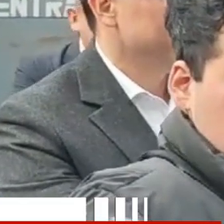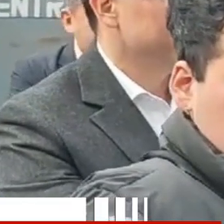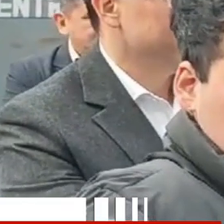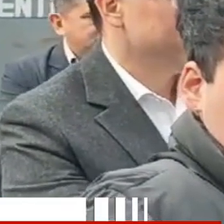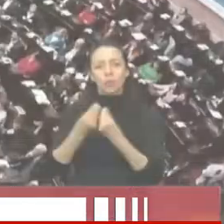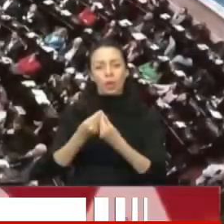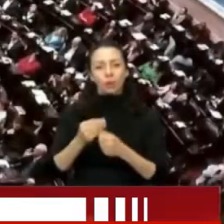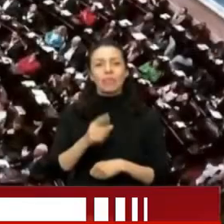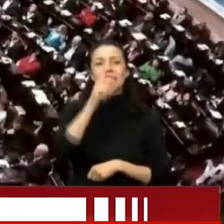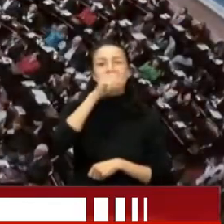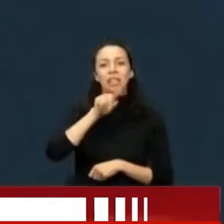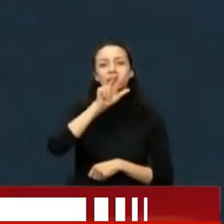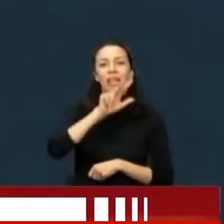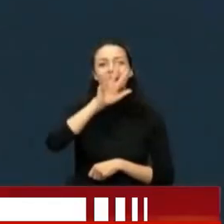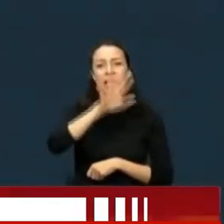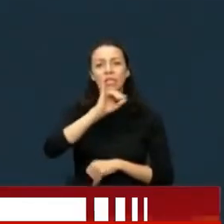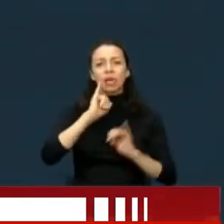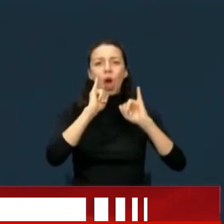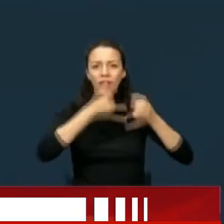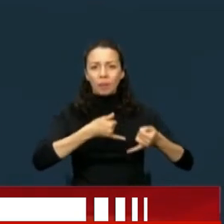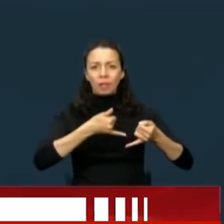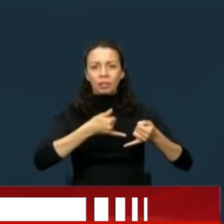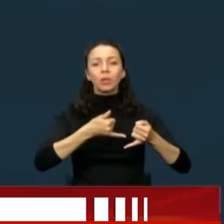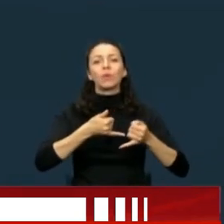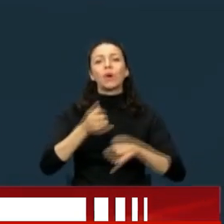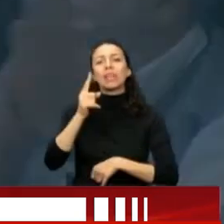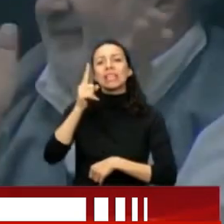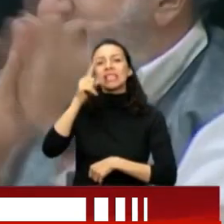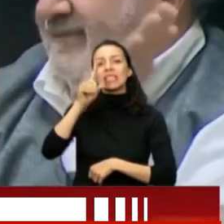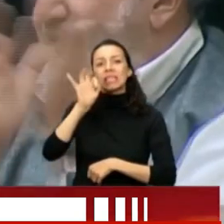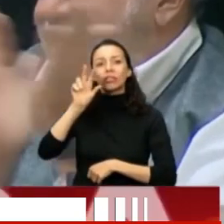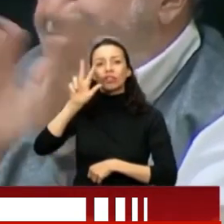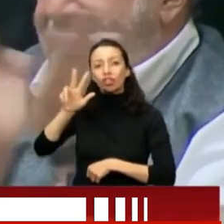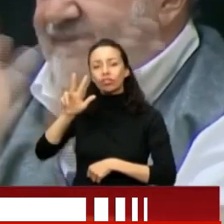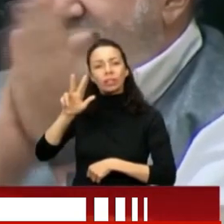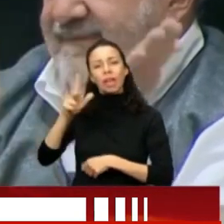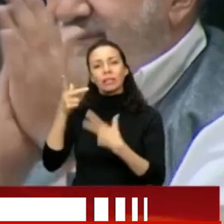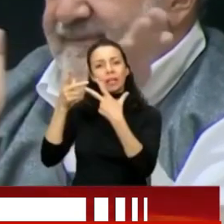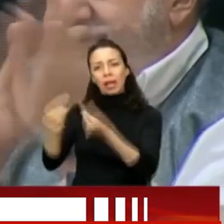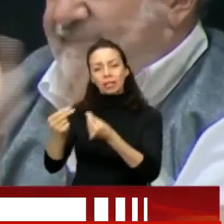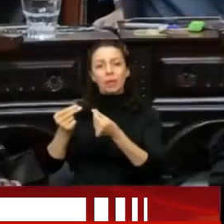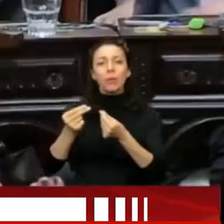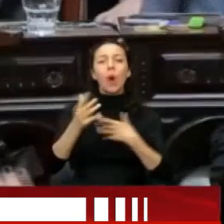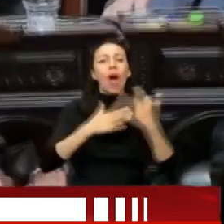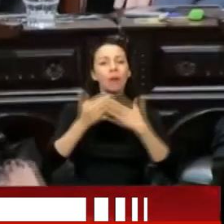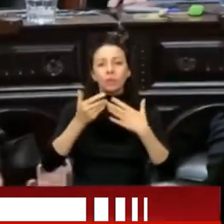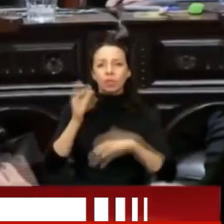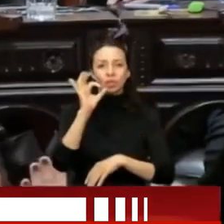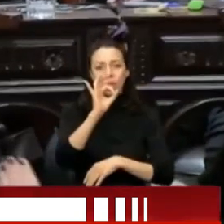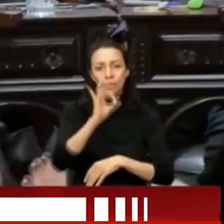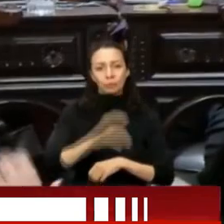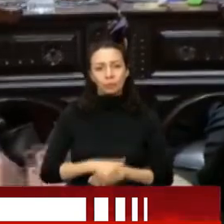en un 20%, 30%, el 70% queda en el AMBA. Así es que eso también